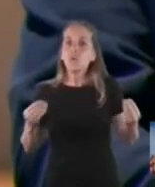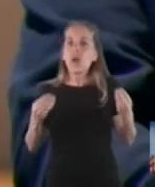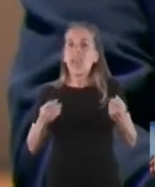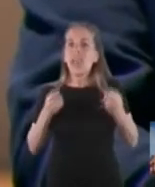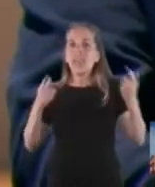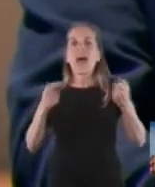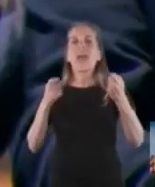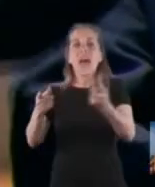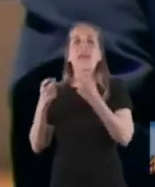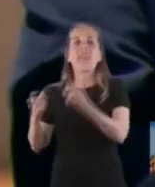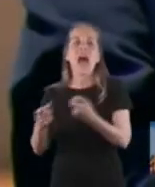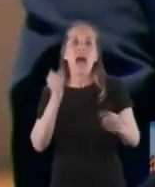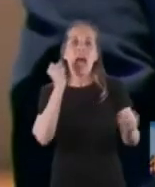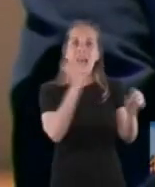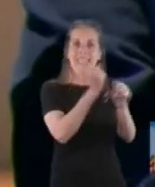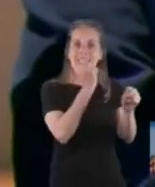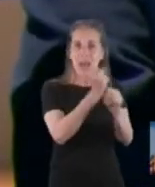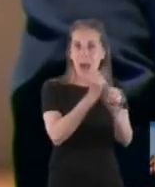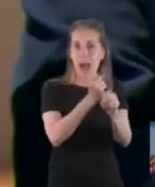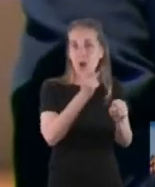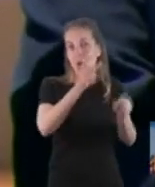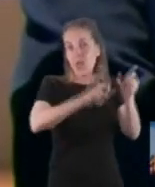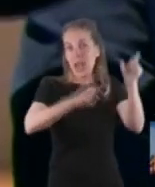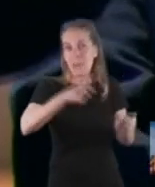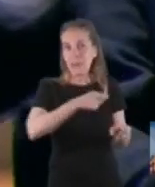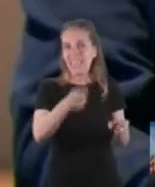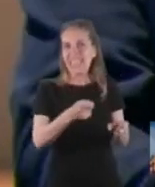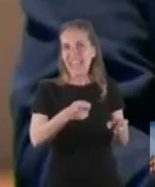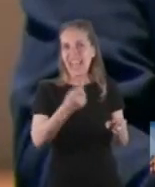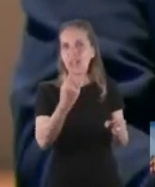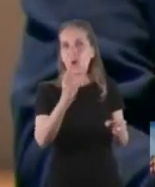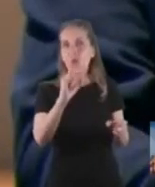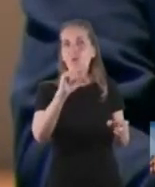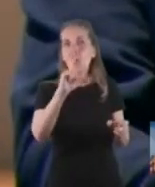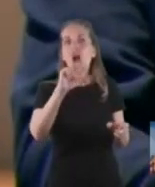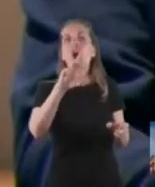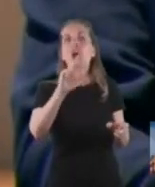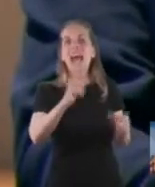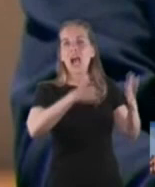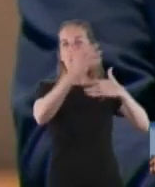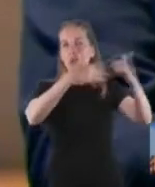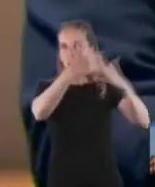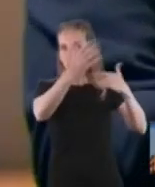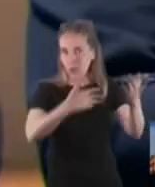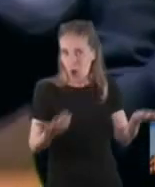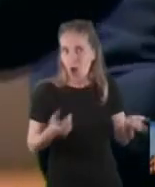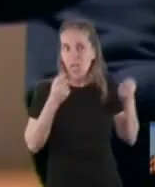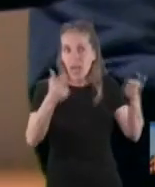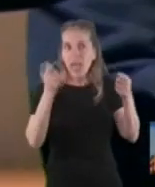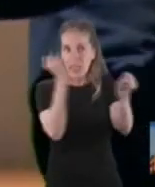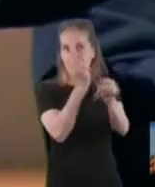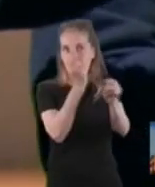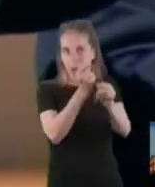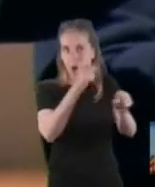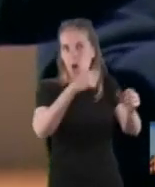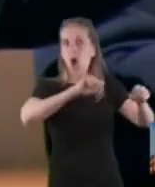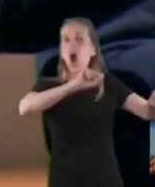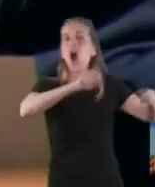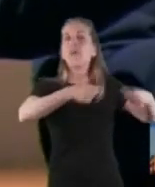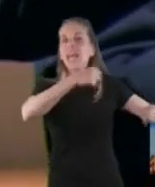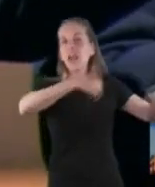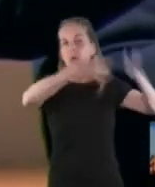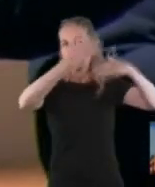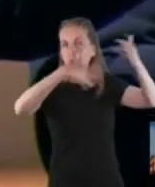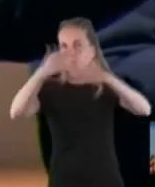industrias, promueve el trabajo de los compañeros de la UOCRA que estaban por ahí con sus banderas, trabajadores de la